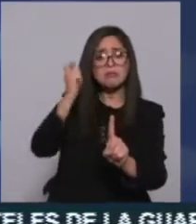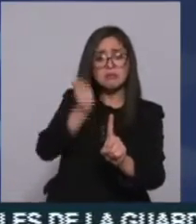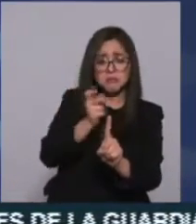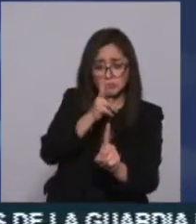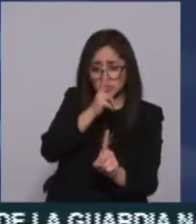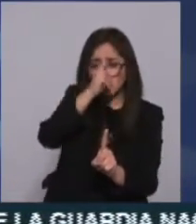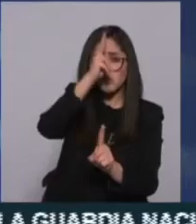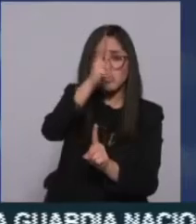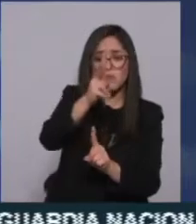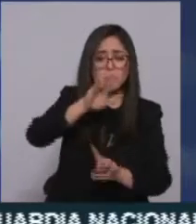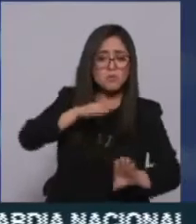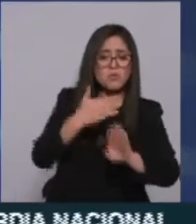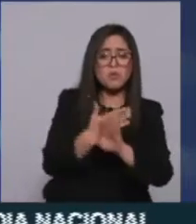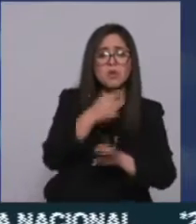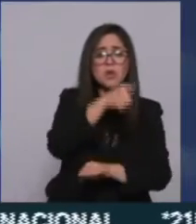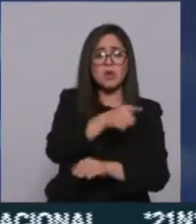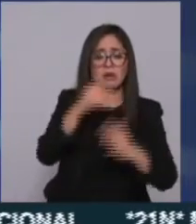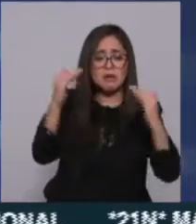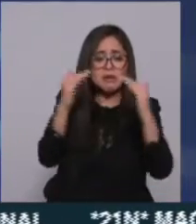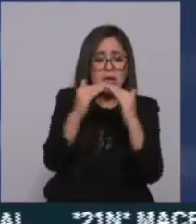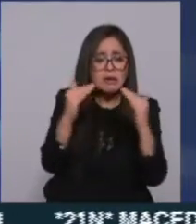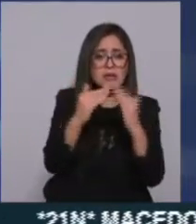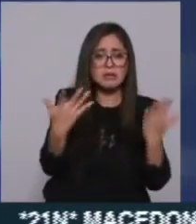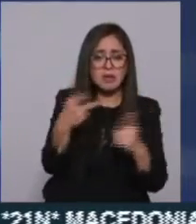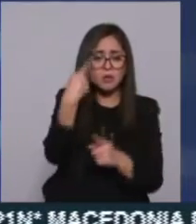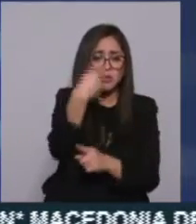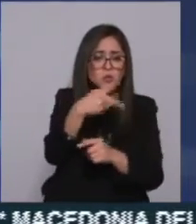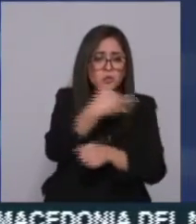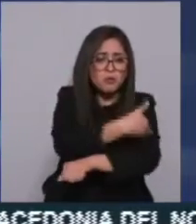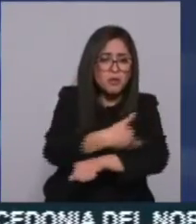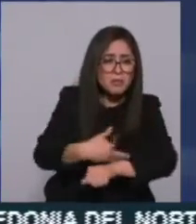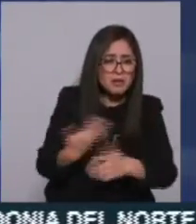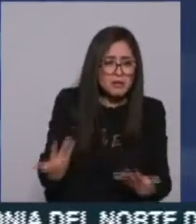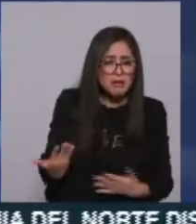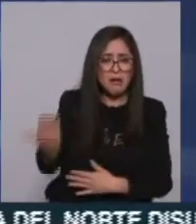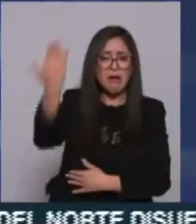violencia intrafamiliar. El año pasado, en la Ciudad de México, hubo